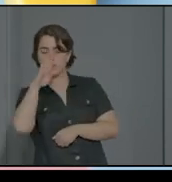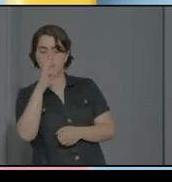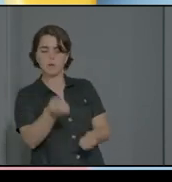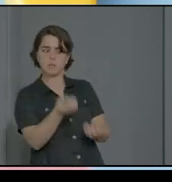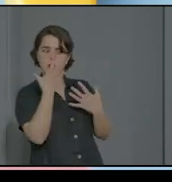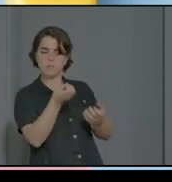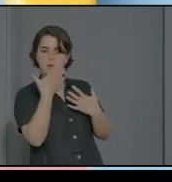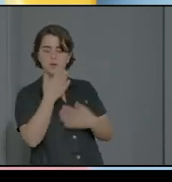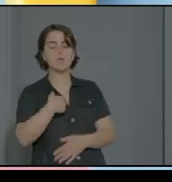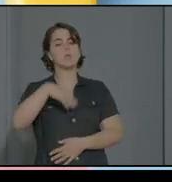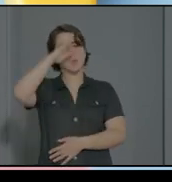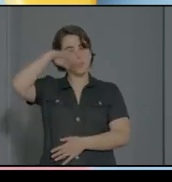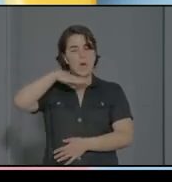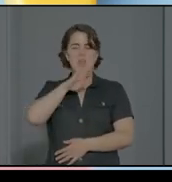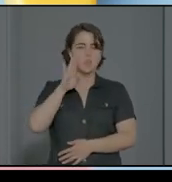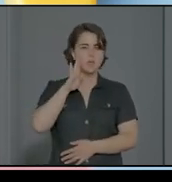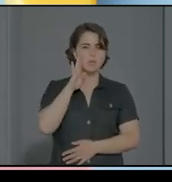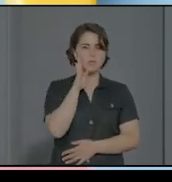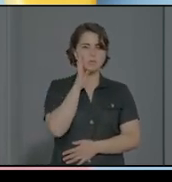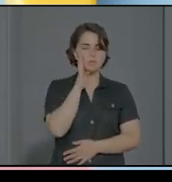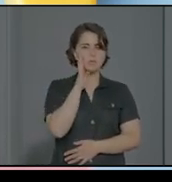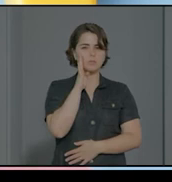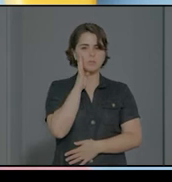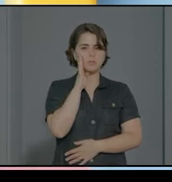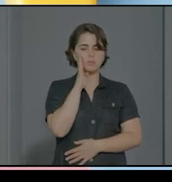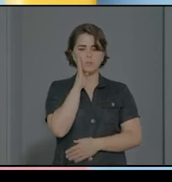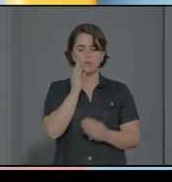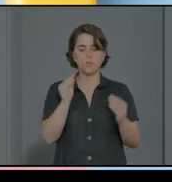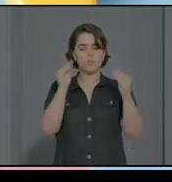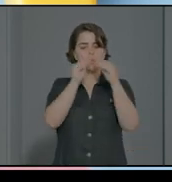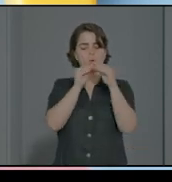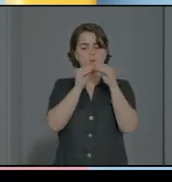padres tienen una sincronización con el niño